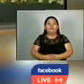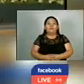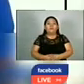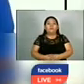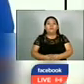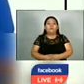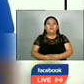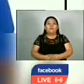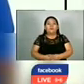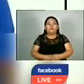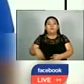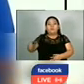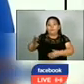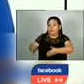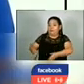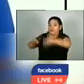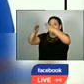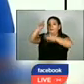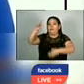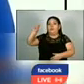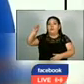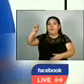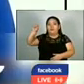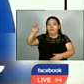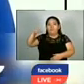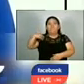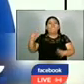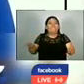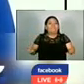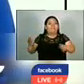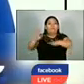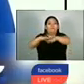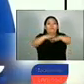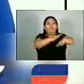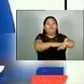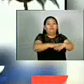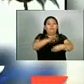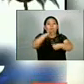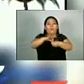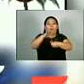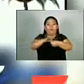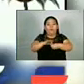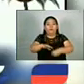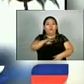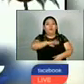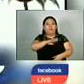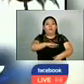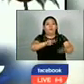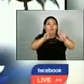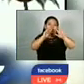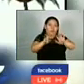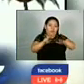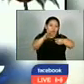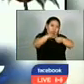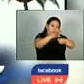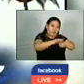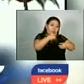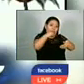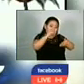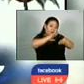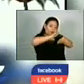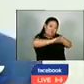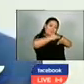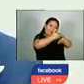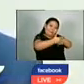El Tribunal Supremo Electoral realizará la convocatoria a las elecciones el 7 de septiembre, de acuerdo al calendario